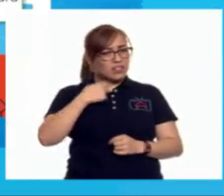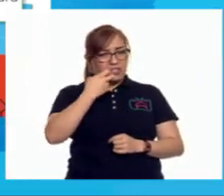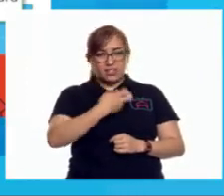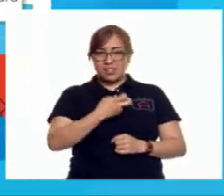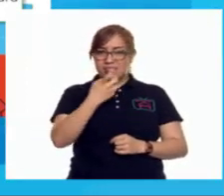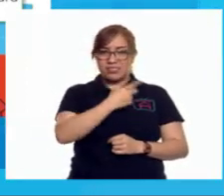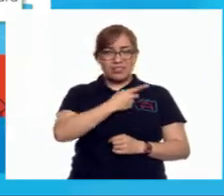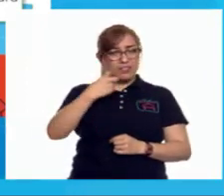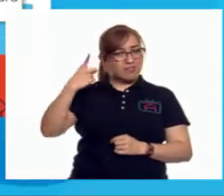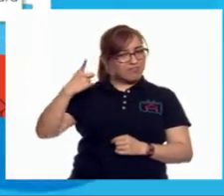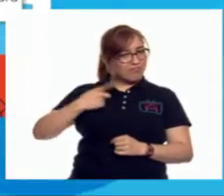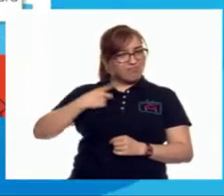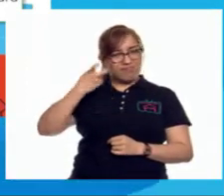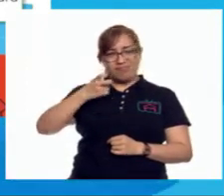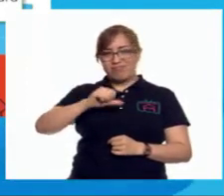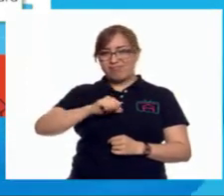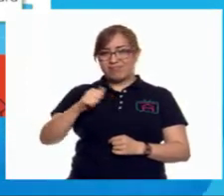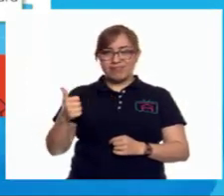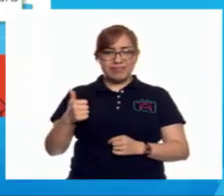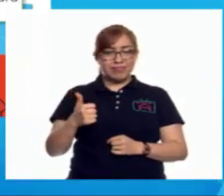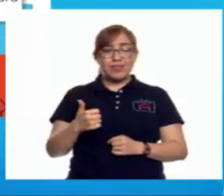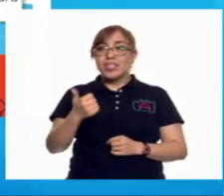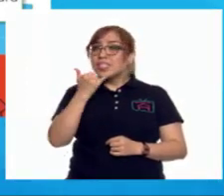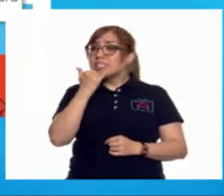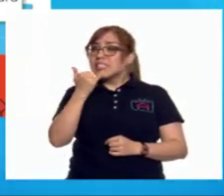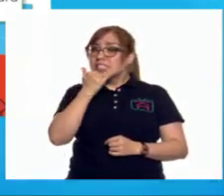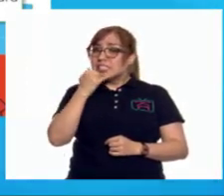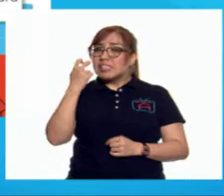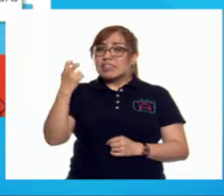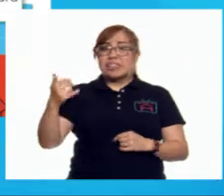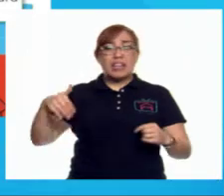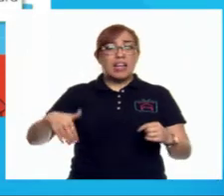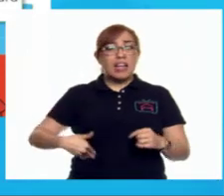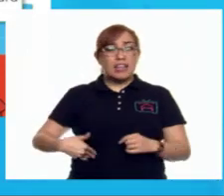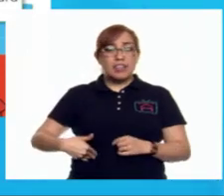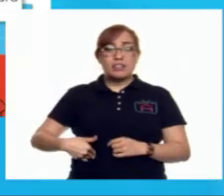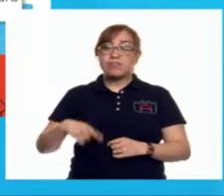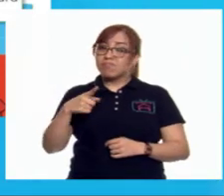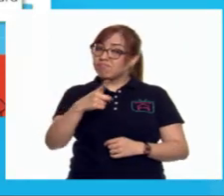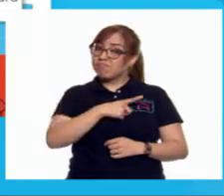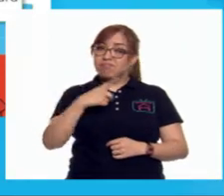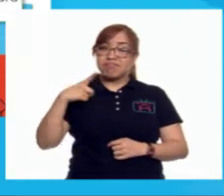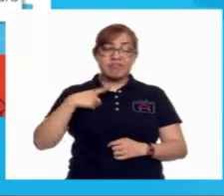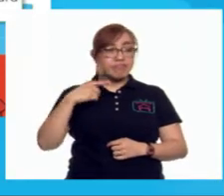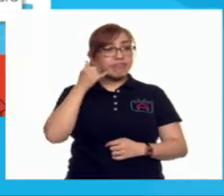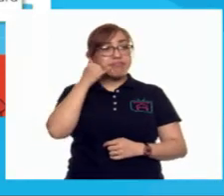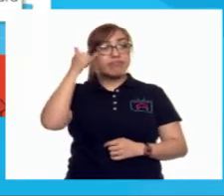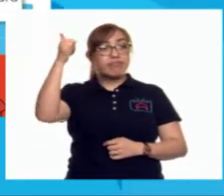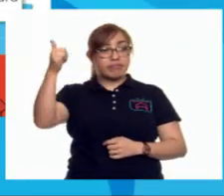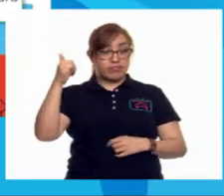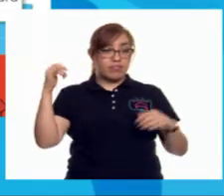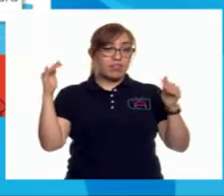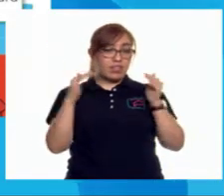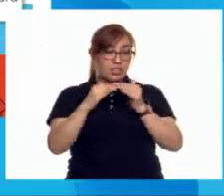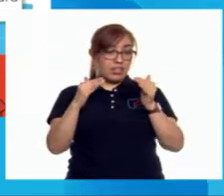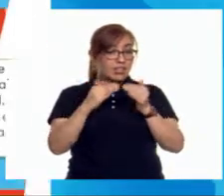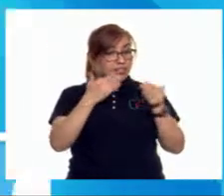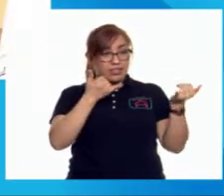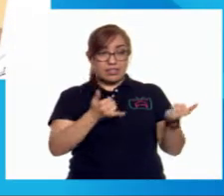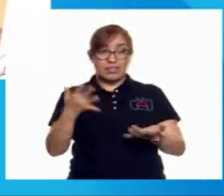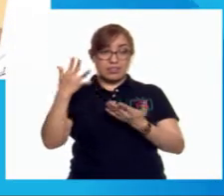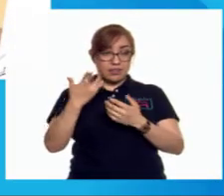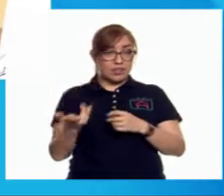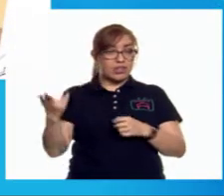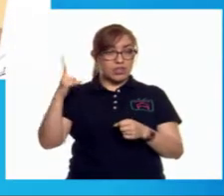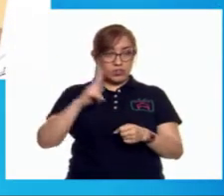no fue adrede. Hay que llevarte al hospital. Llamaré a tu casa para avisar. En